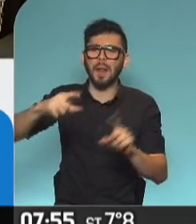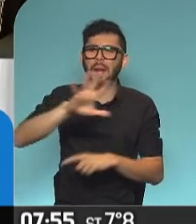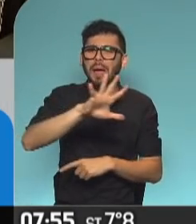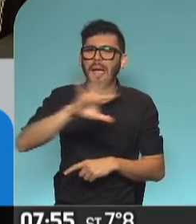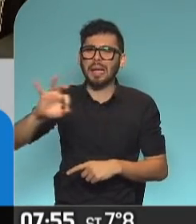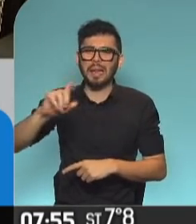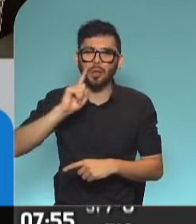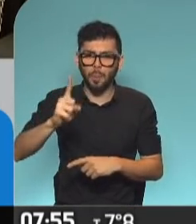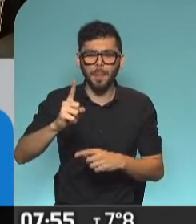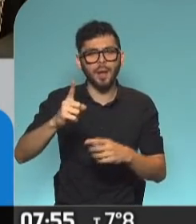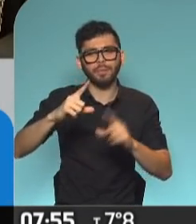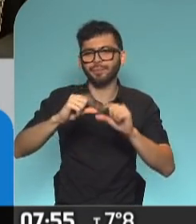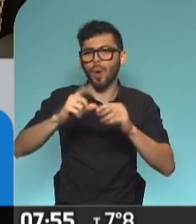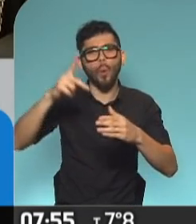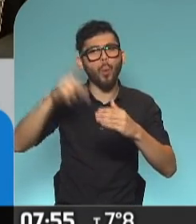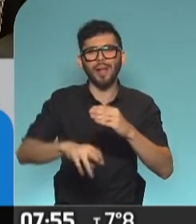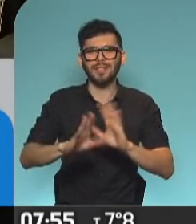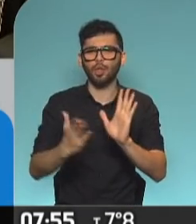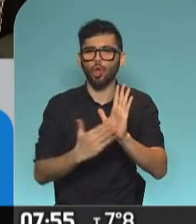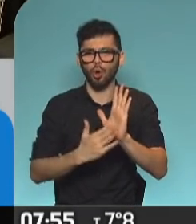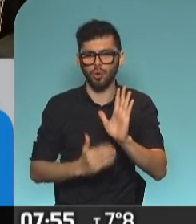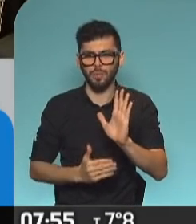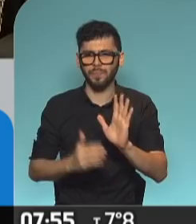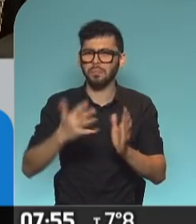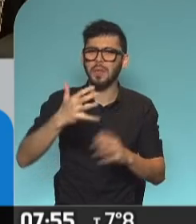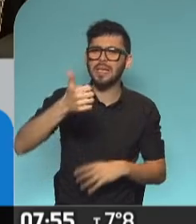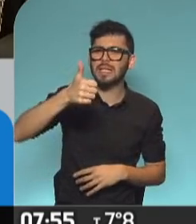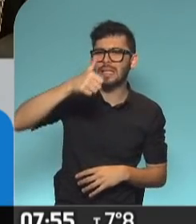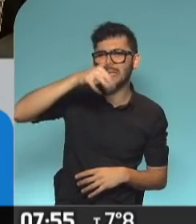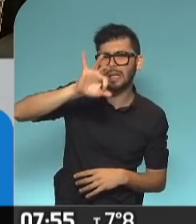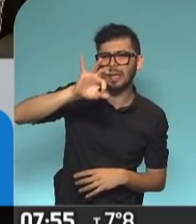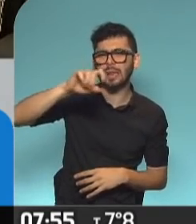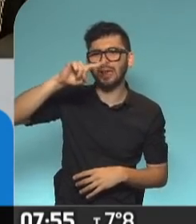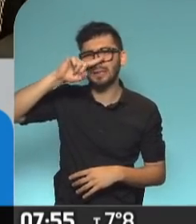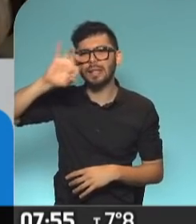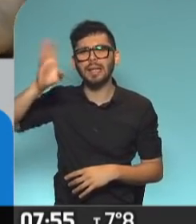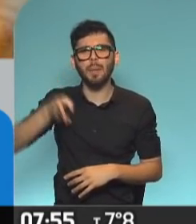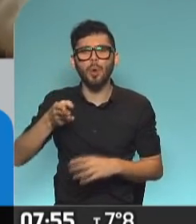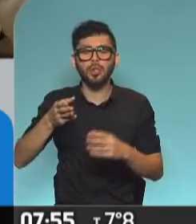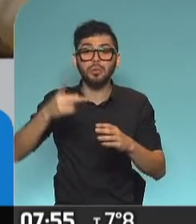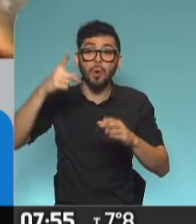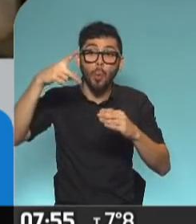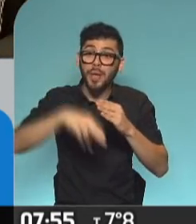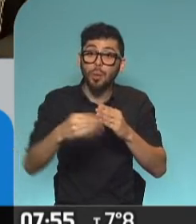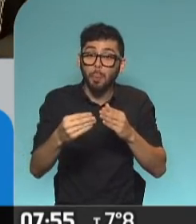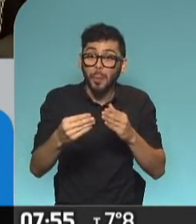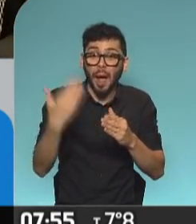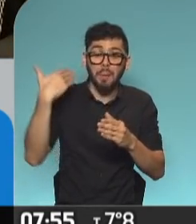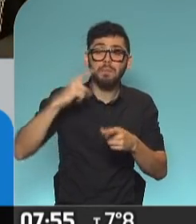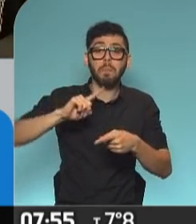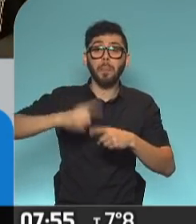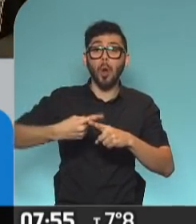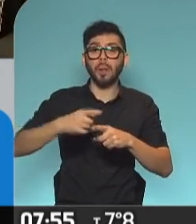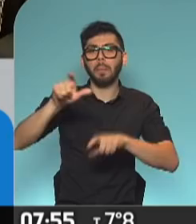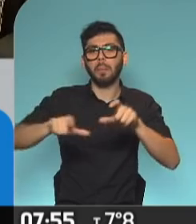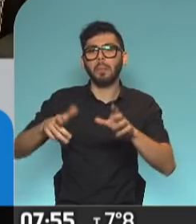están vencidos. Gran parte de esos 60-70% tuvo que ver con las políticas de alejar la gestión a la gente, como por ejemplo